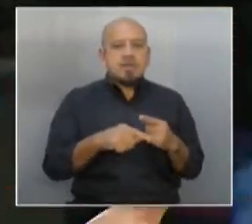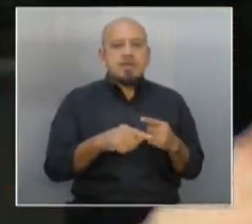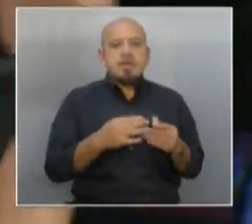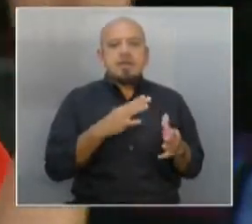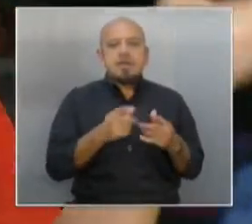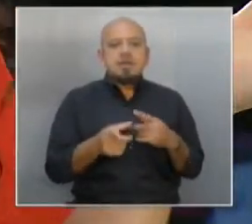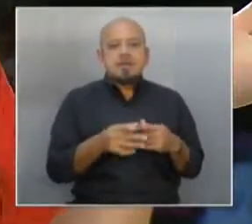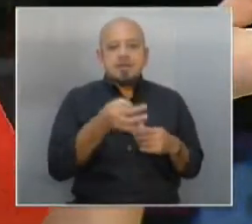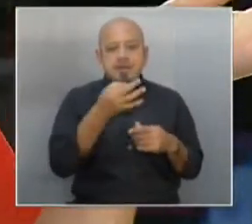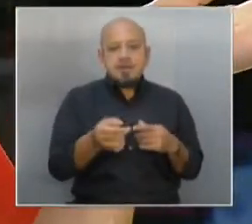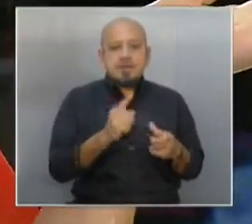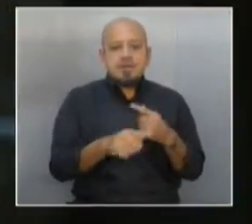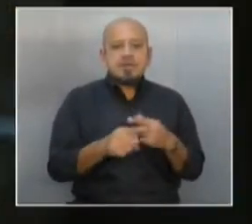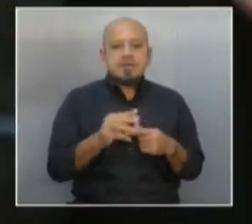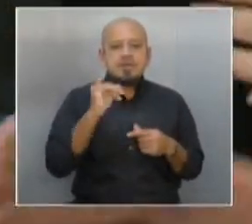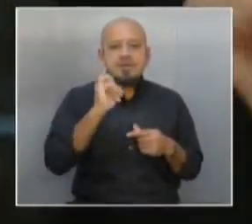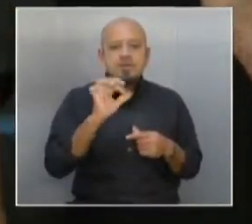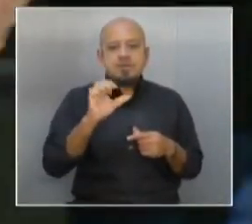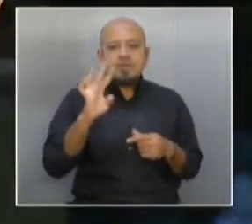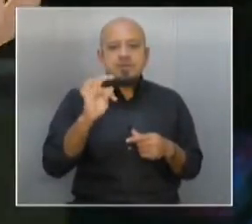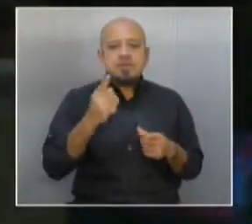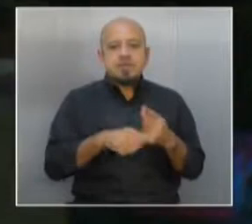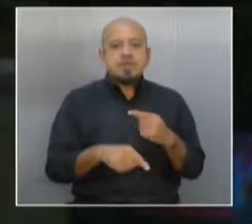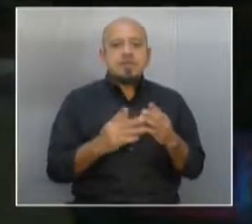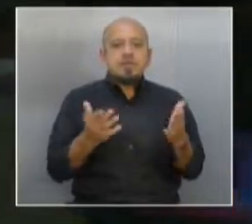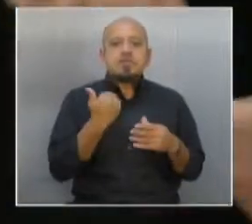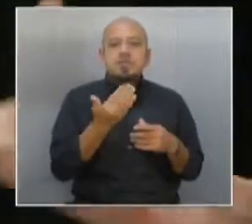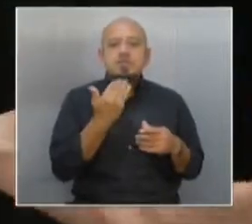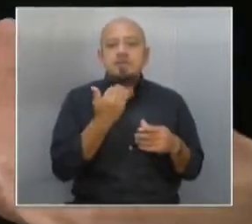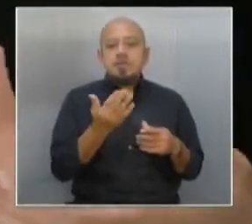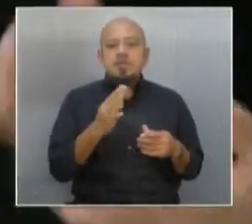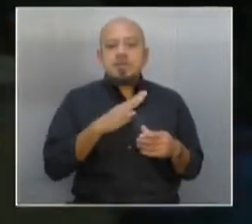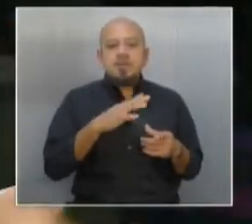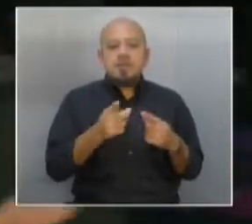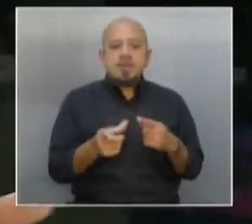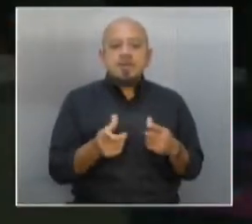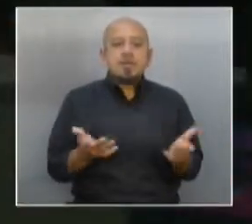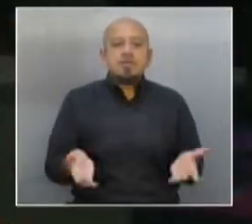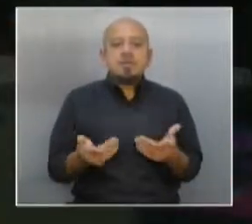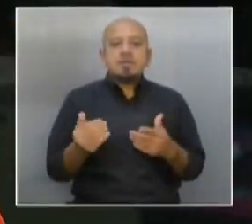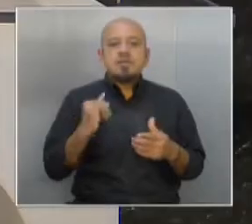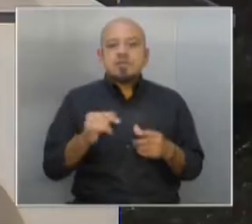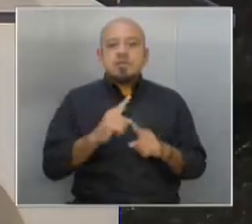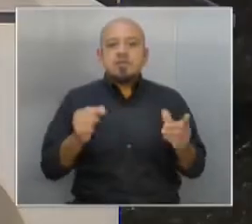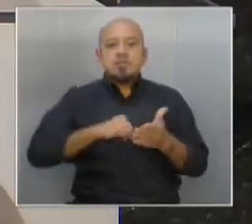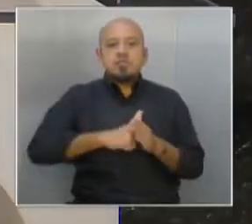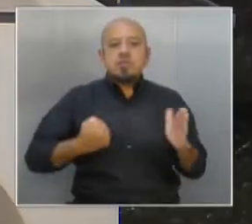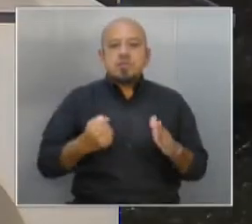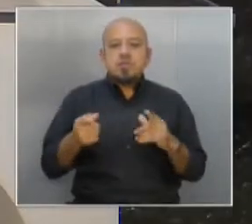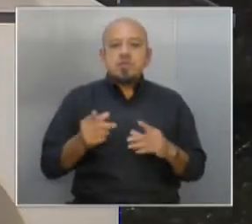tanda diciendo que soy Jetta. Bueno, todavía no se sabía. No, compa. No tenías información si se había suspendido o no.